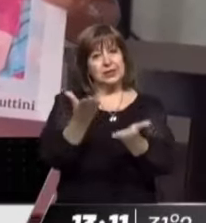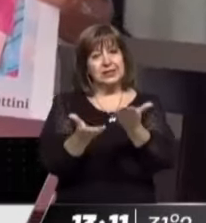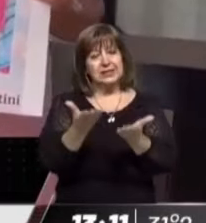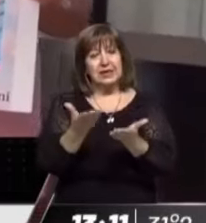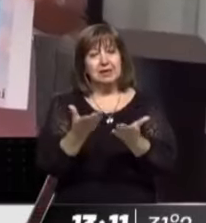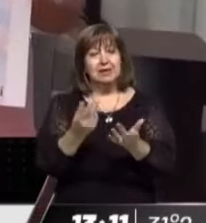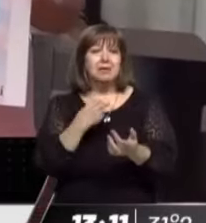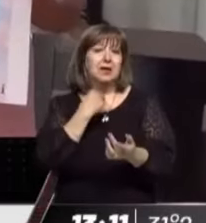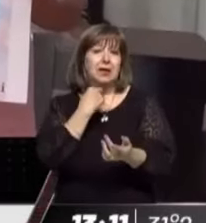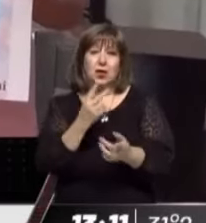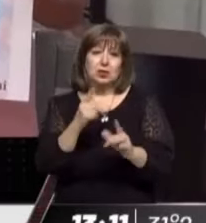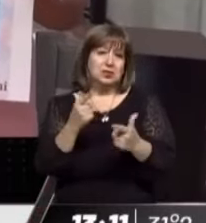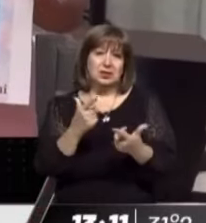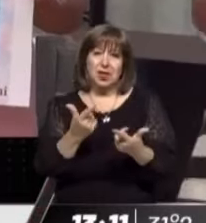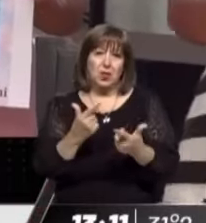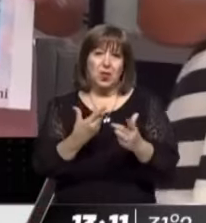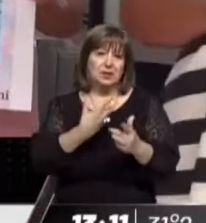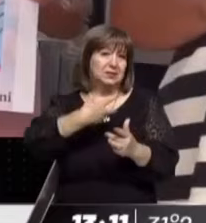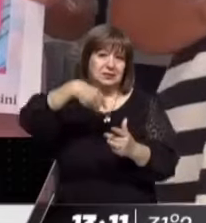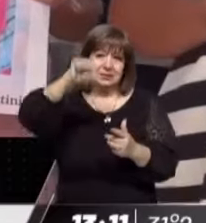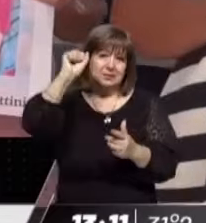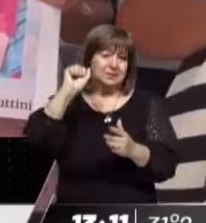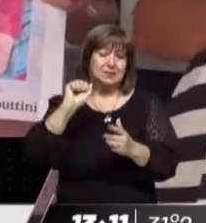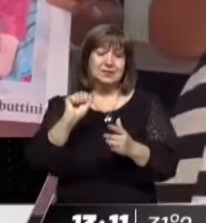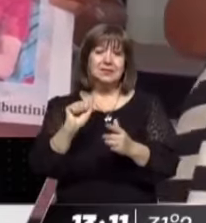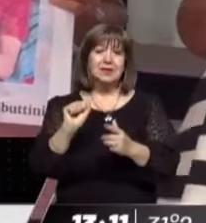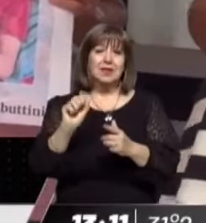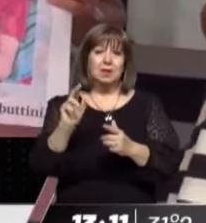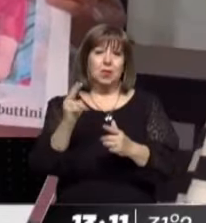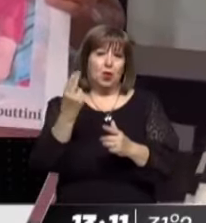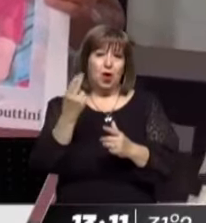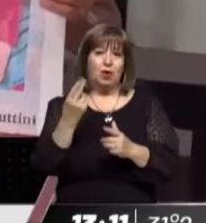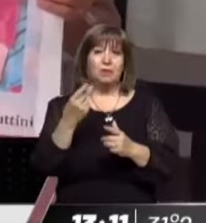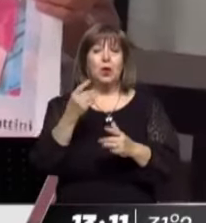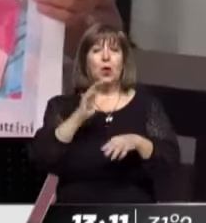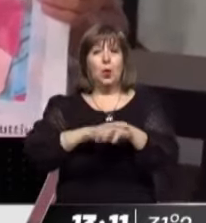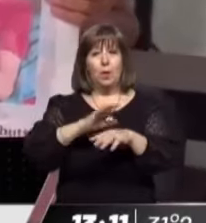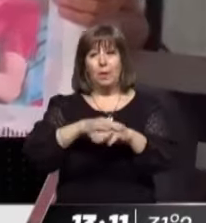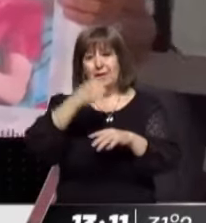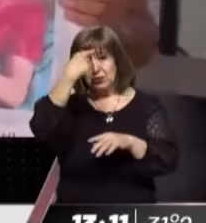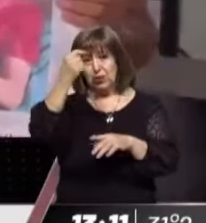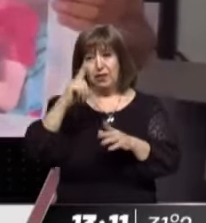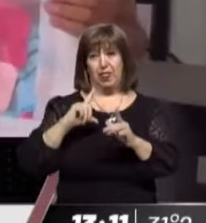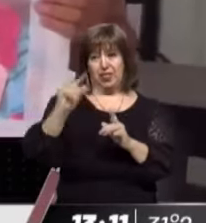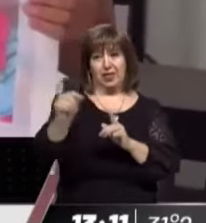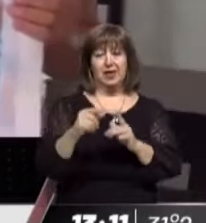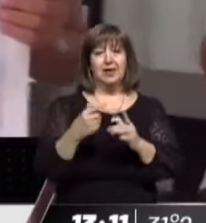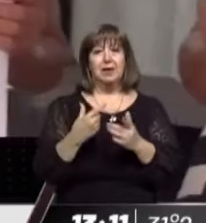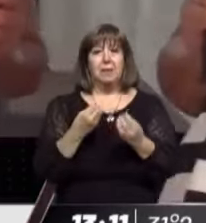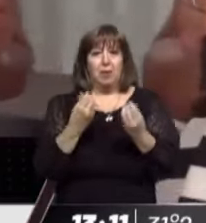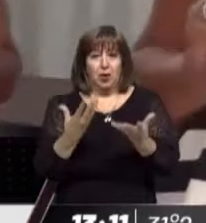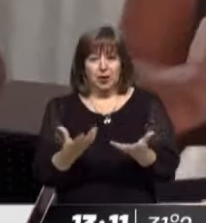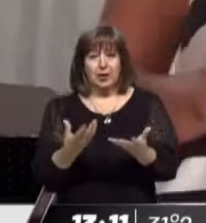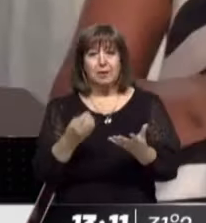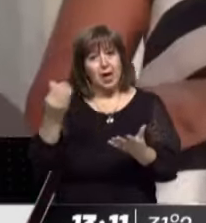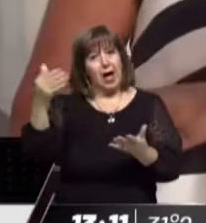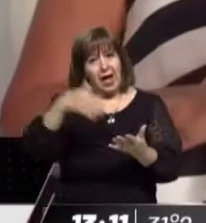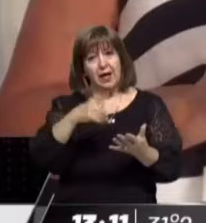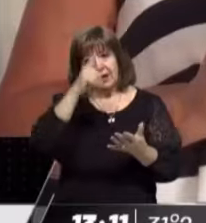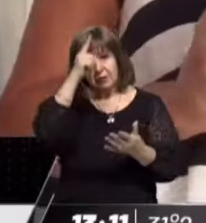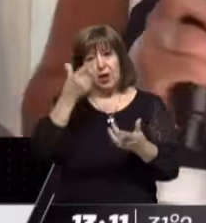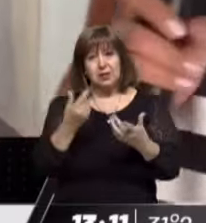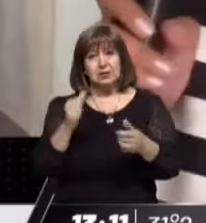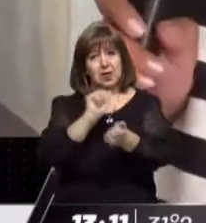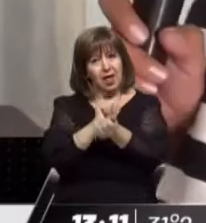preciado que Ellos tenían ya no lo tienen se lo arrebataron así que están pidiendo justicia para que este hecho se esclarezca para que se encuentra el